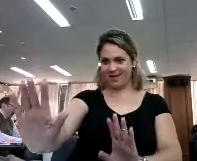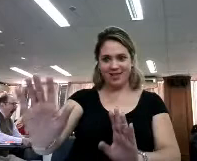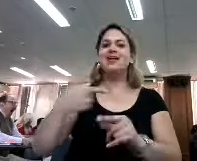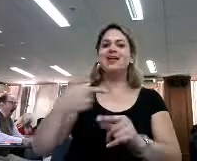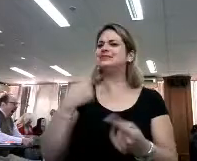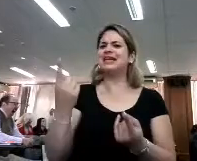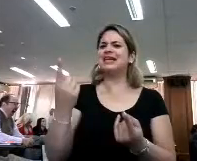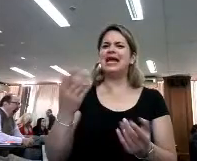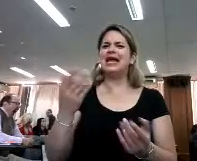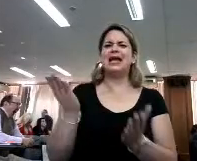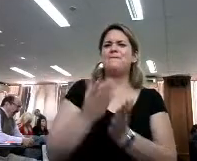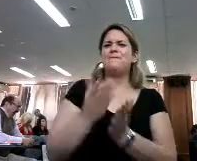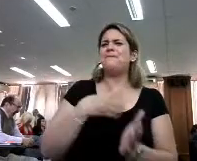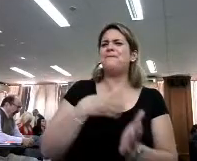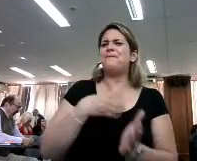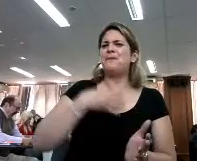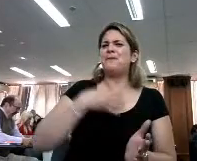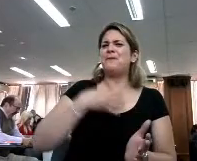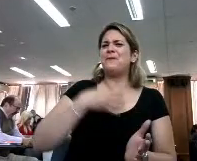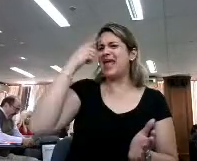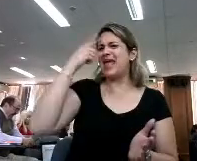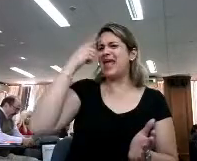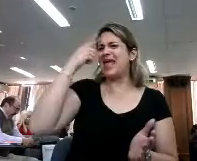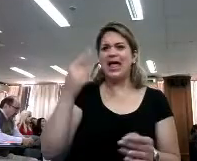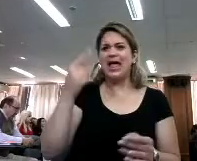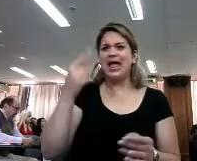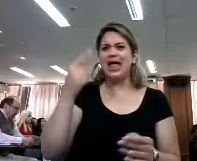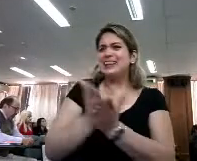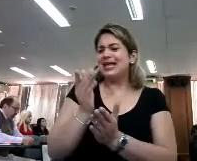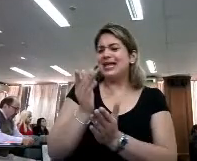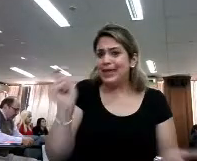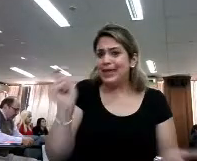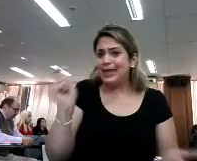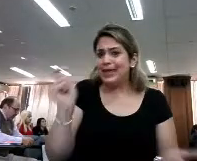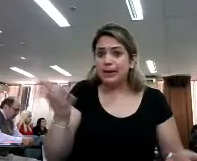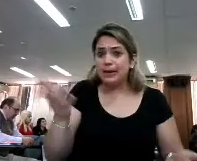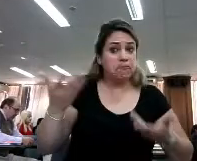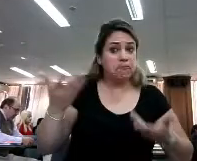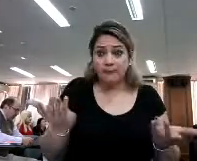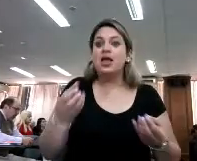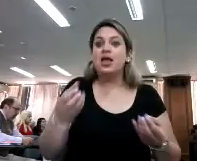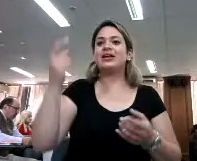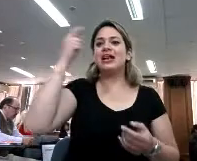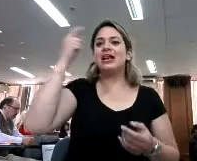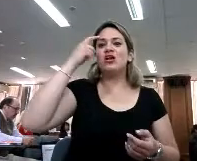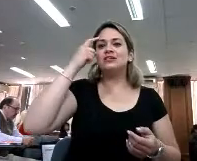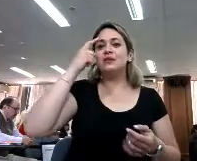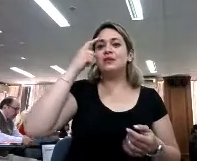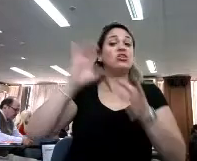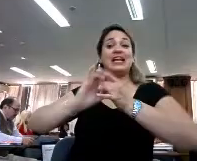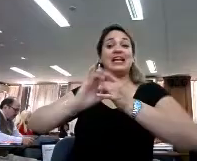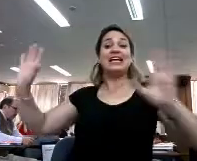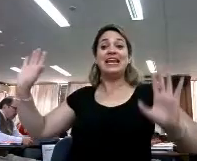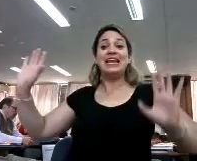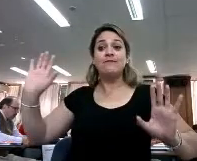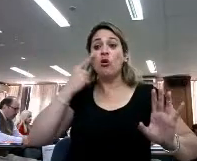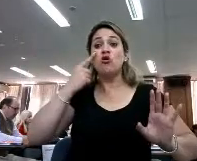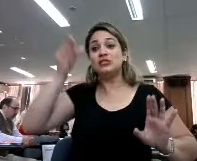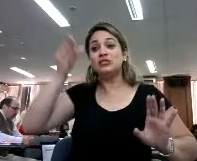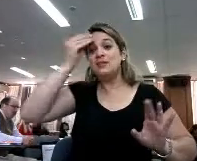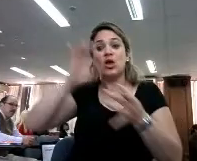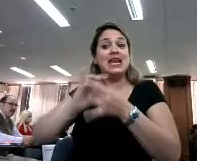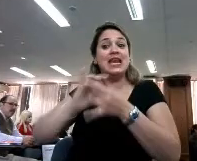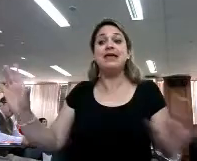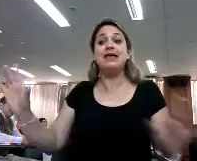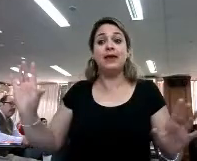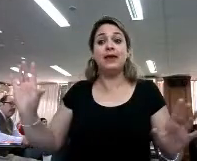propiedad intelectual? ¿Cuáles derechos de quién? Aquí no hay de eso. El conocimiento tiene que ser libre. Y como tiene que